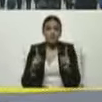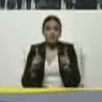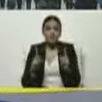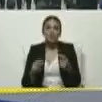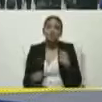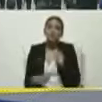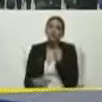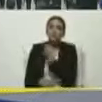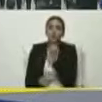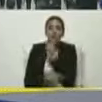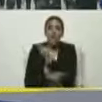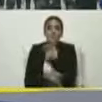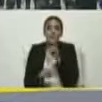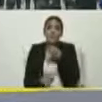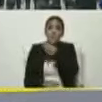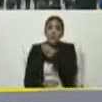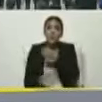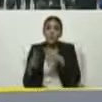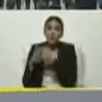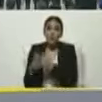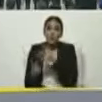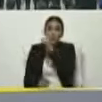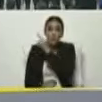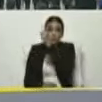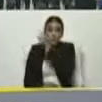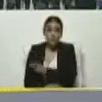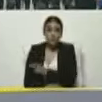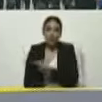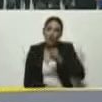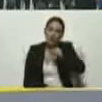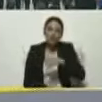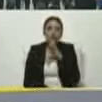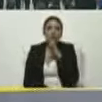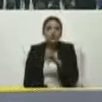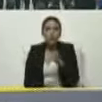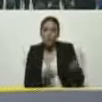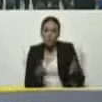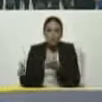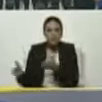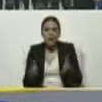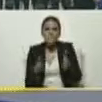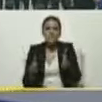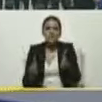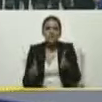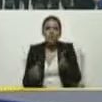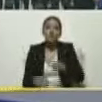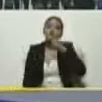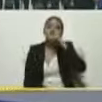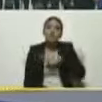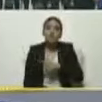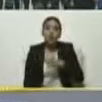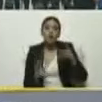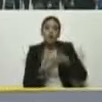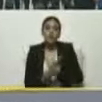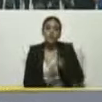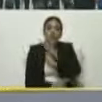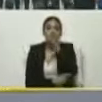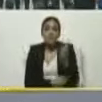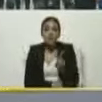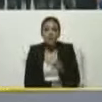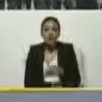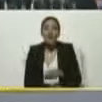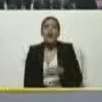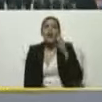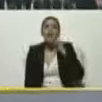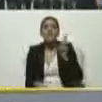le dije a este periodista gringo, nosotros somos el camino histórico de Venezuela, la verdad